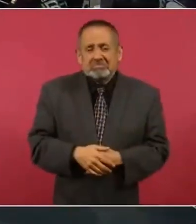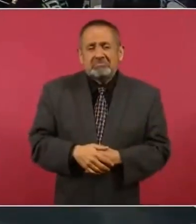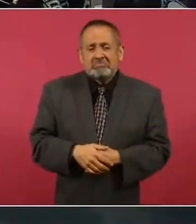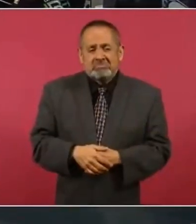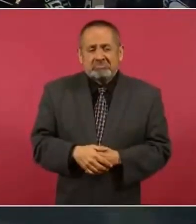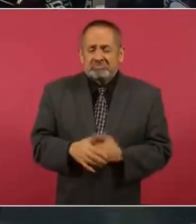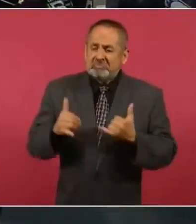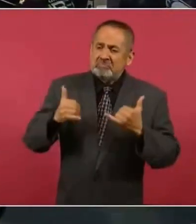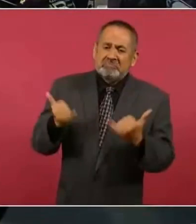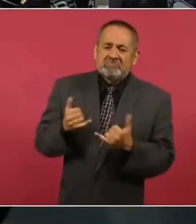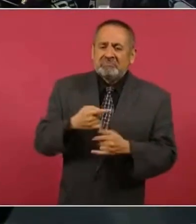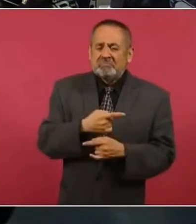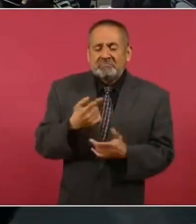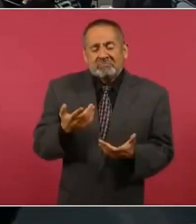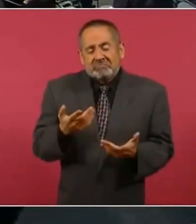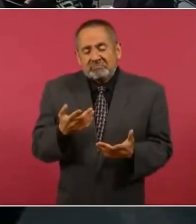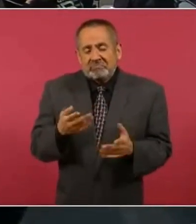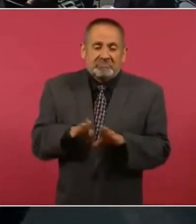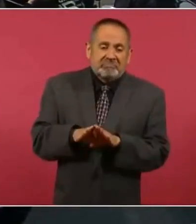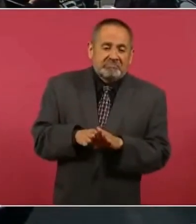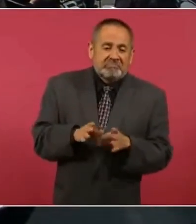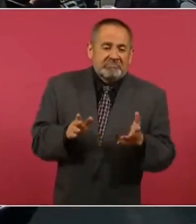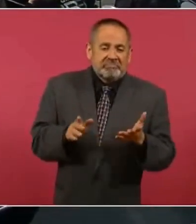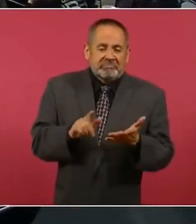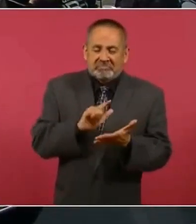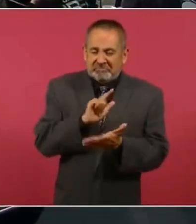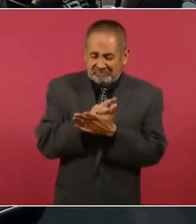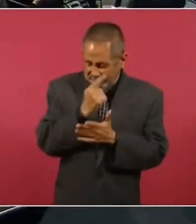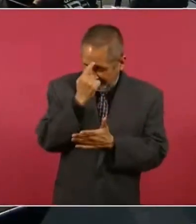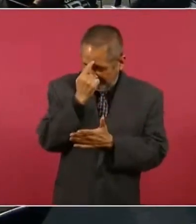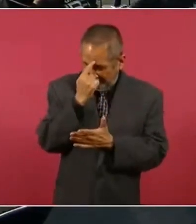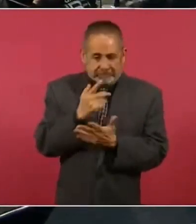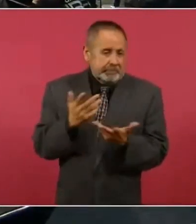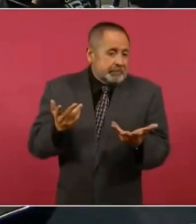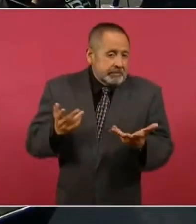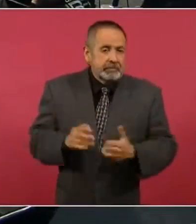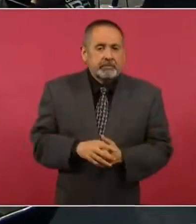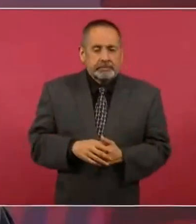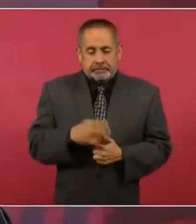a estas alturas. Miren, te voy a poner, ese día